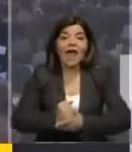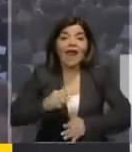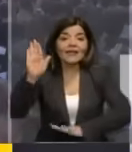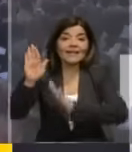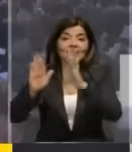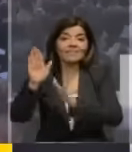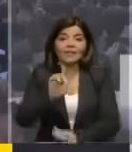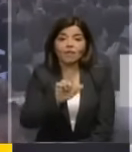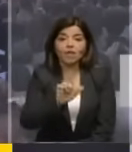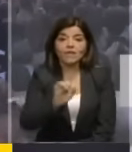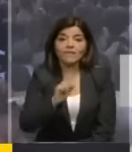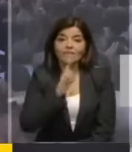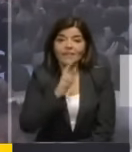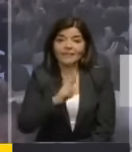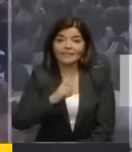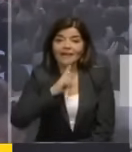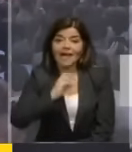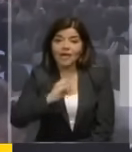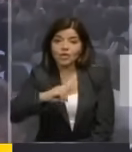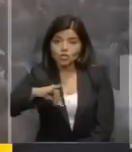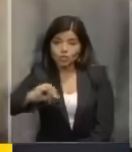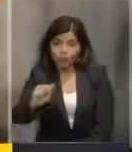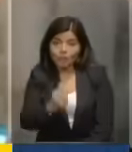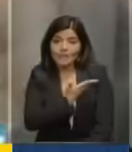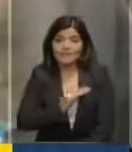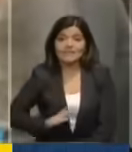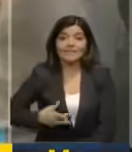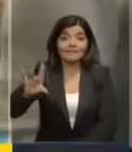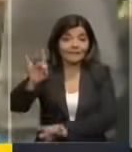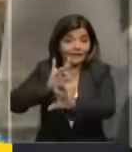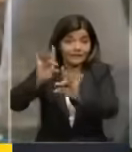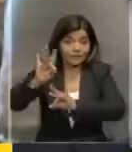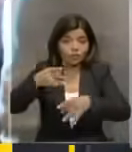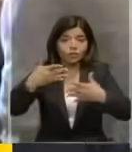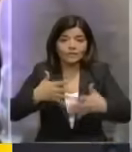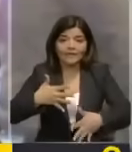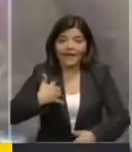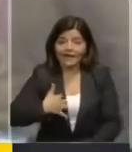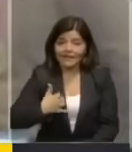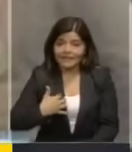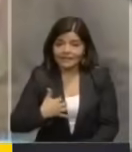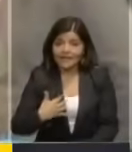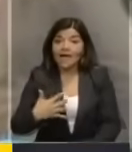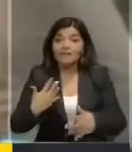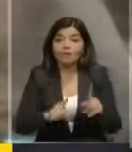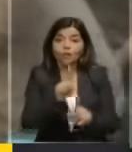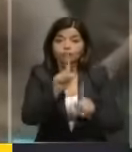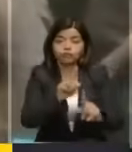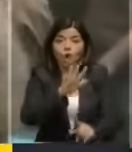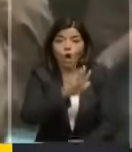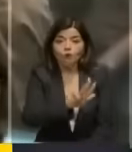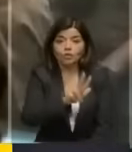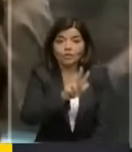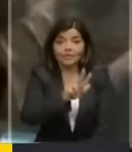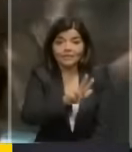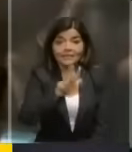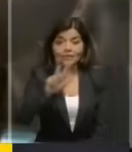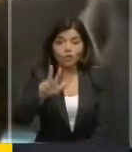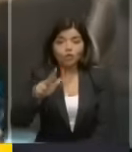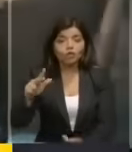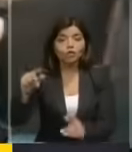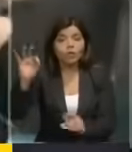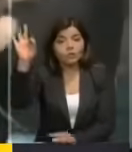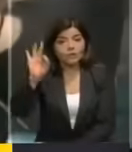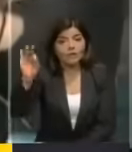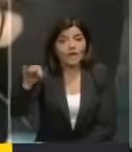presidente electo de Argentina, como tú ya lo adelantabas, Sole. Ya hay escrutado, les vamos a decir, un 88% de las mesas